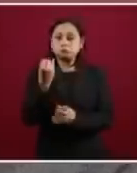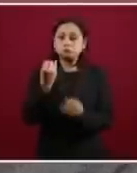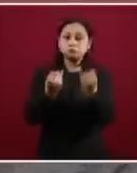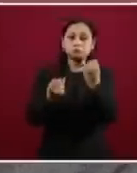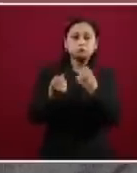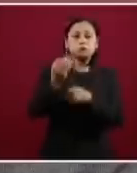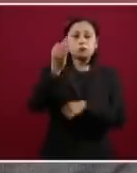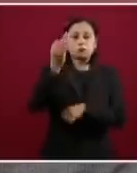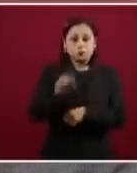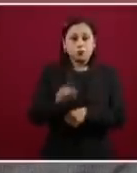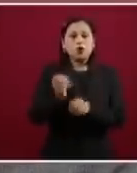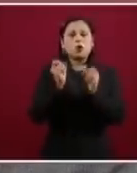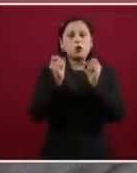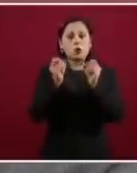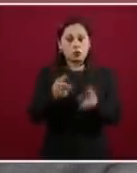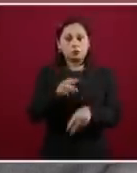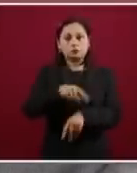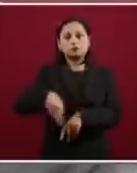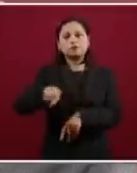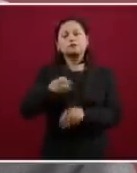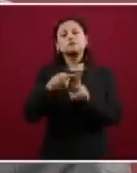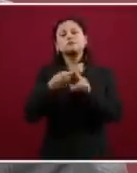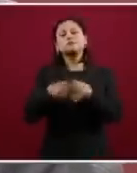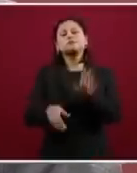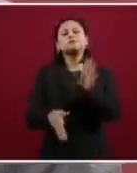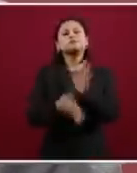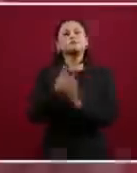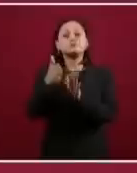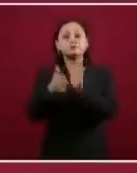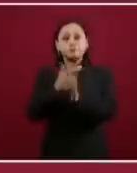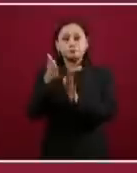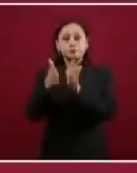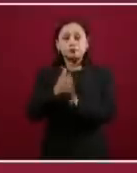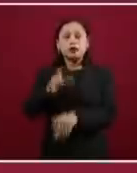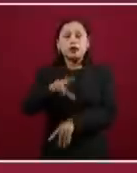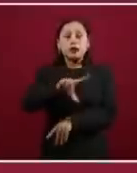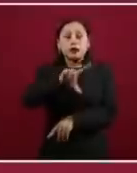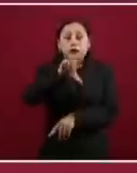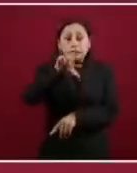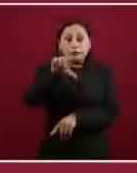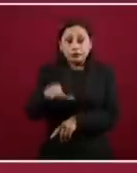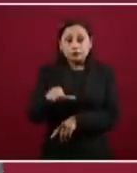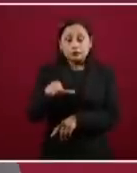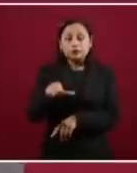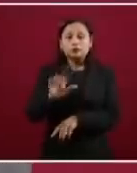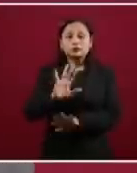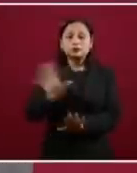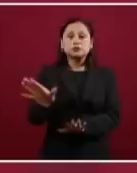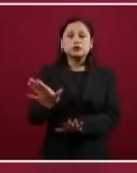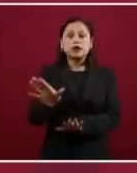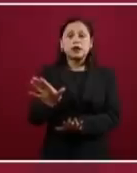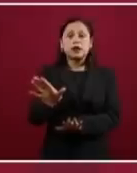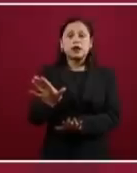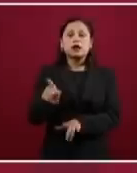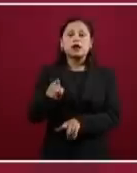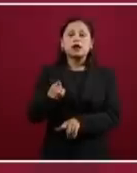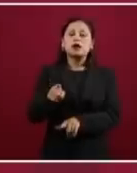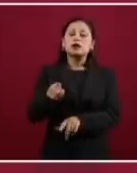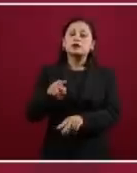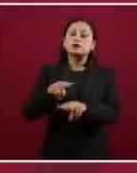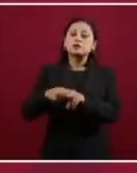del tren, vamos a licitar las vías,